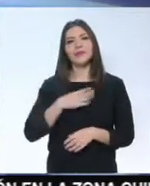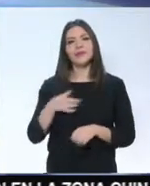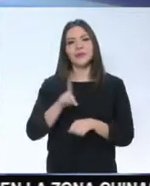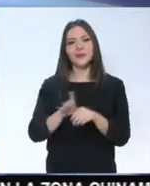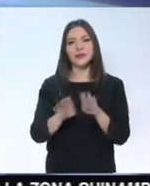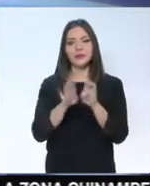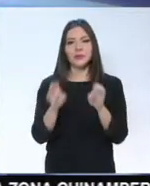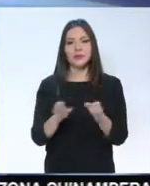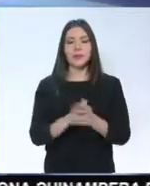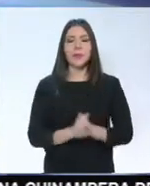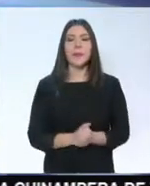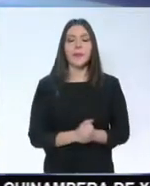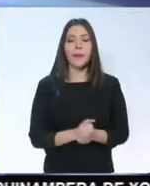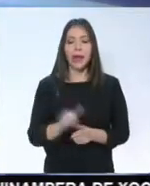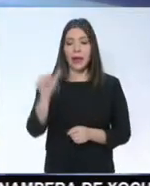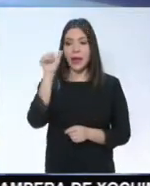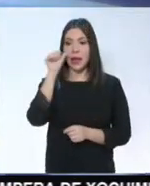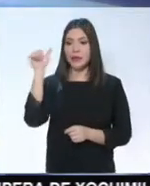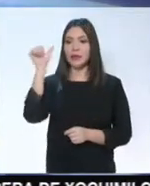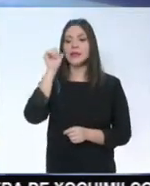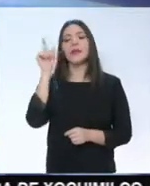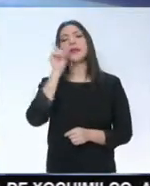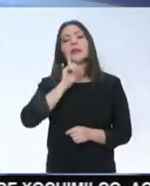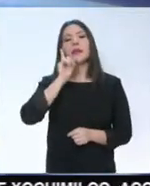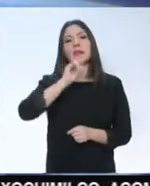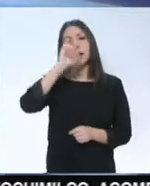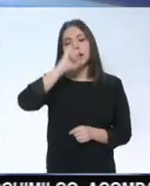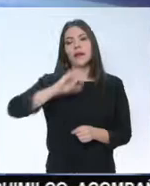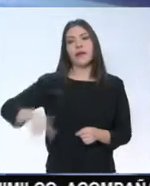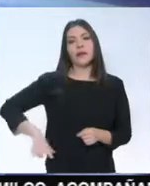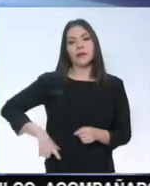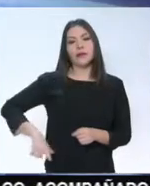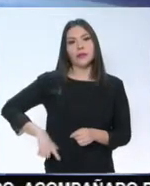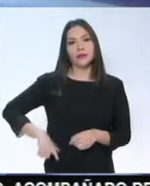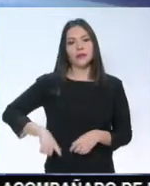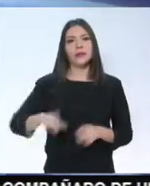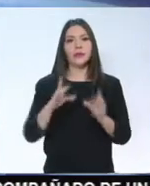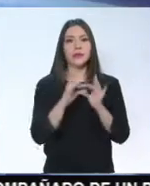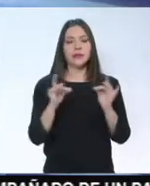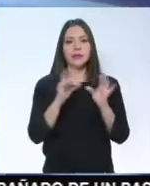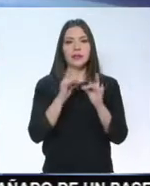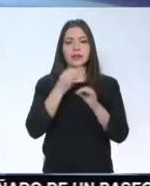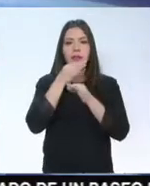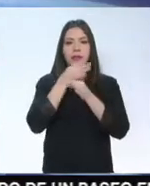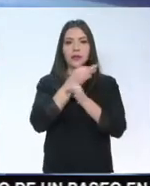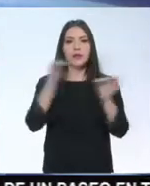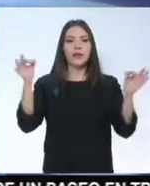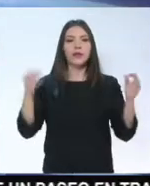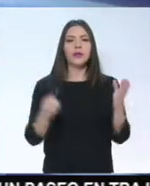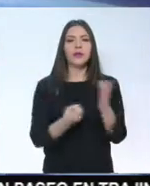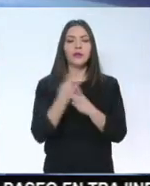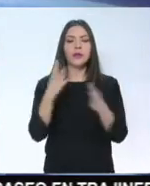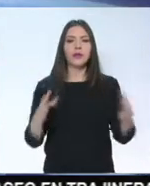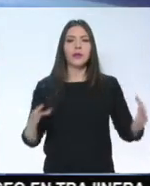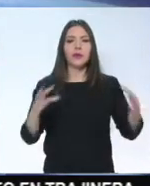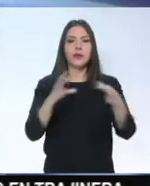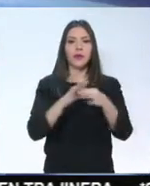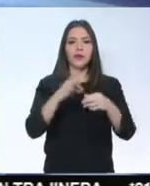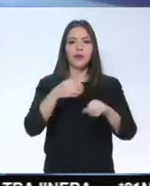Bueno, pues el día de ayer, ya lo escuchábamos, la jefa de gobierno de la Ciudad de México, la doctora Sheinbaum, anunció la fusión entre Locatel,